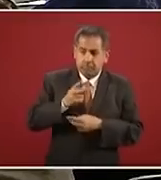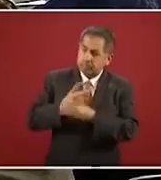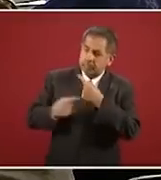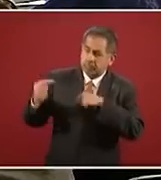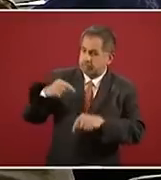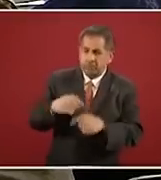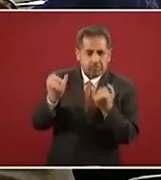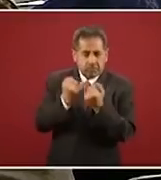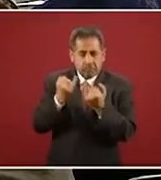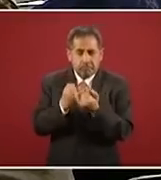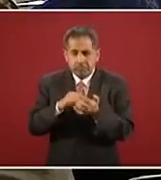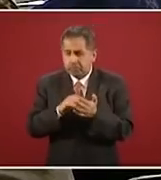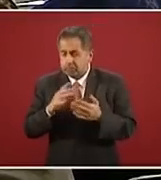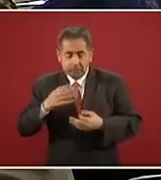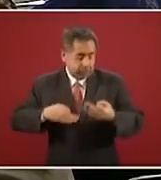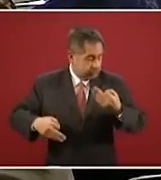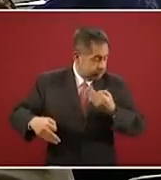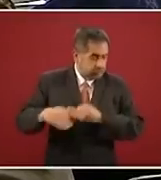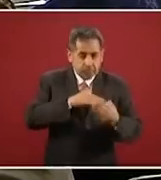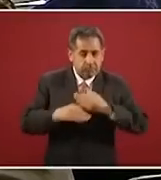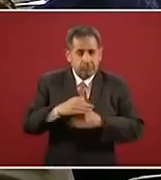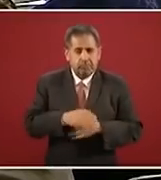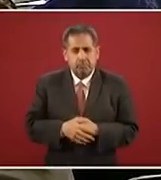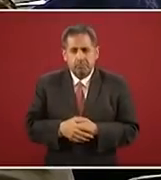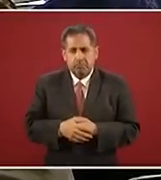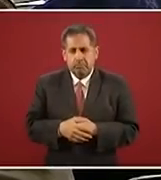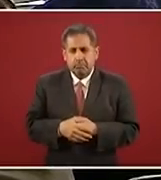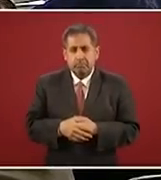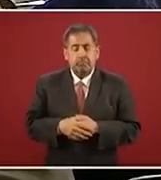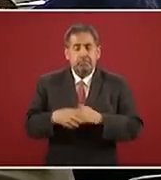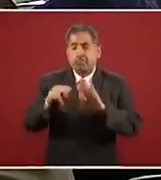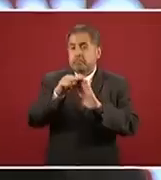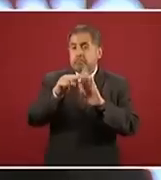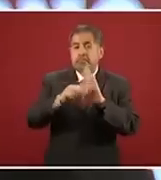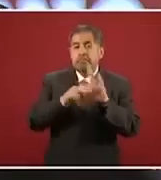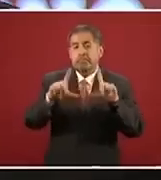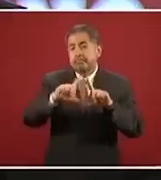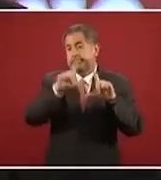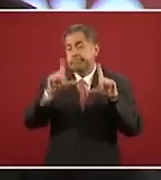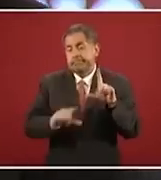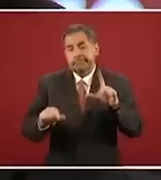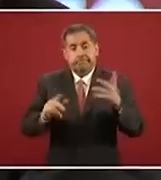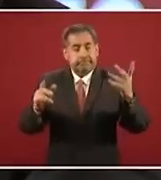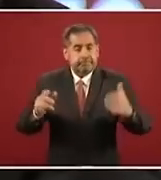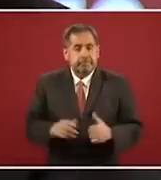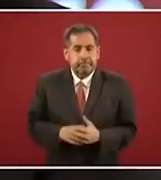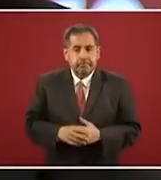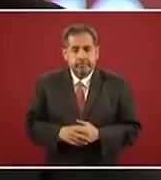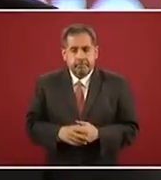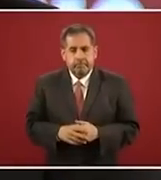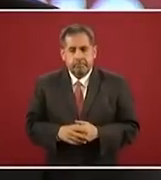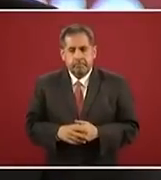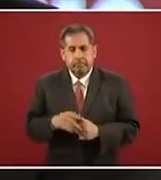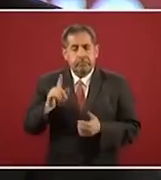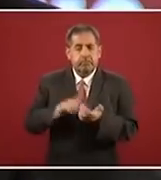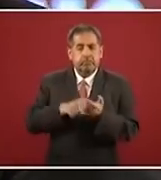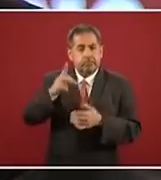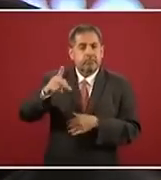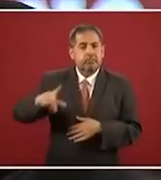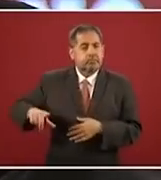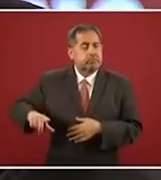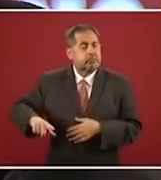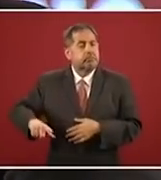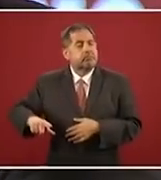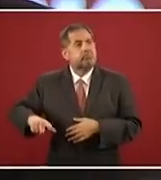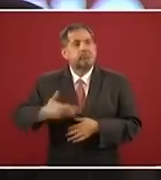país se están aplicando normas nacionales por supuesto que el spot está el legislativo cambiarlas pero el